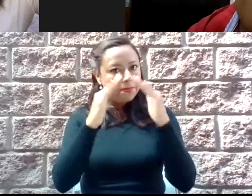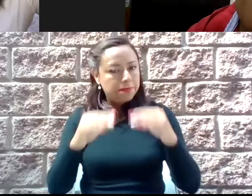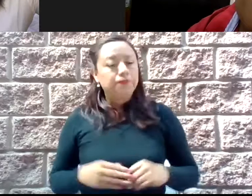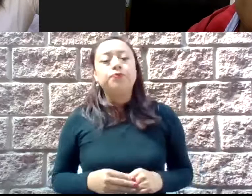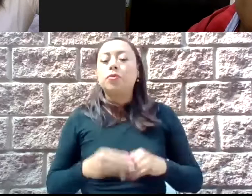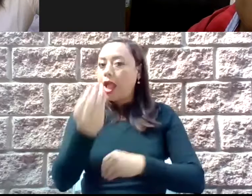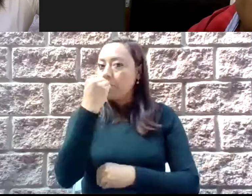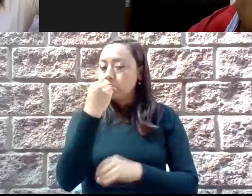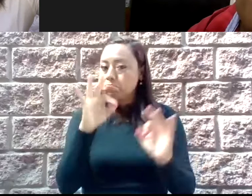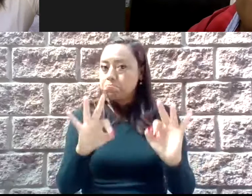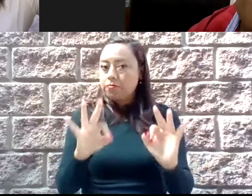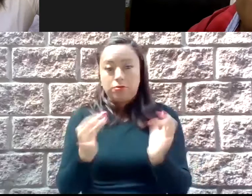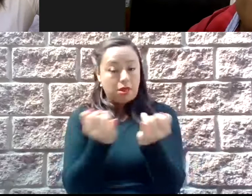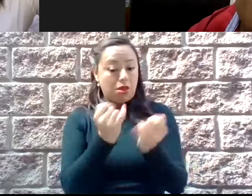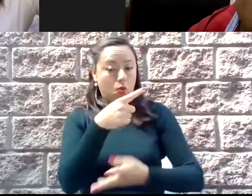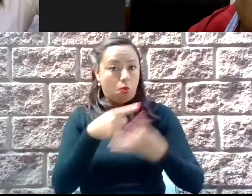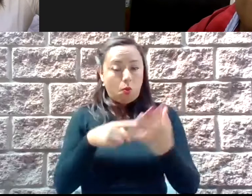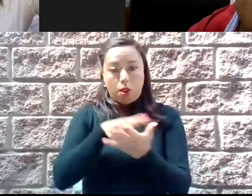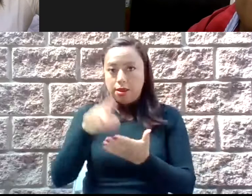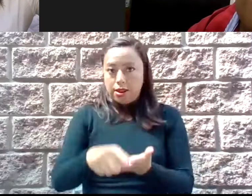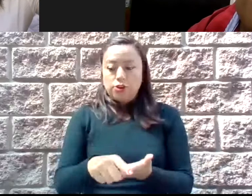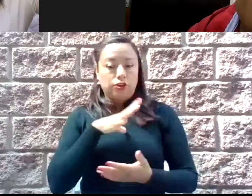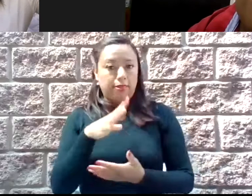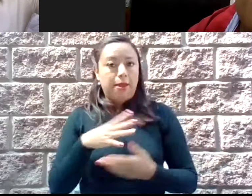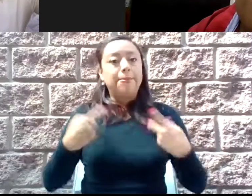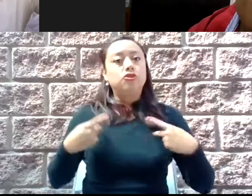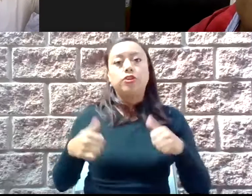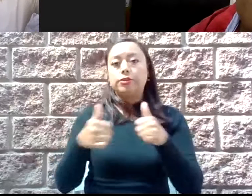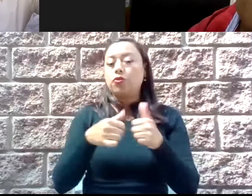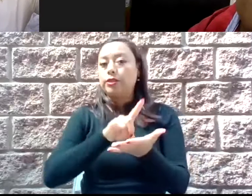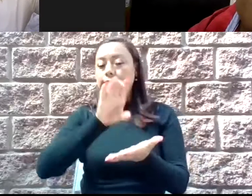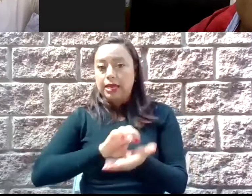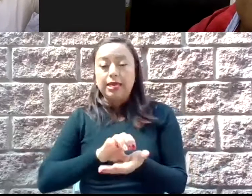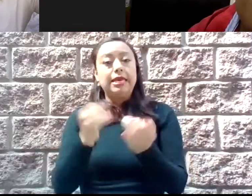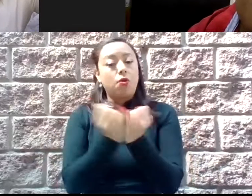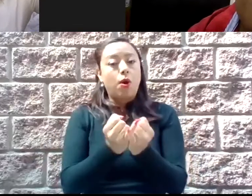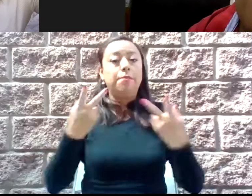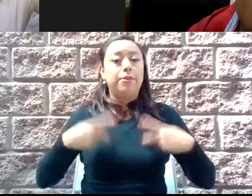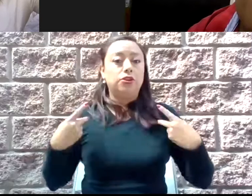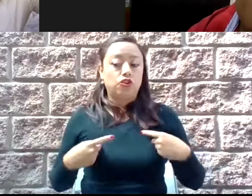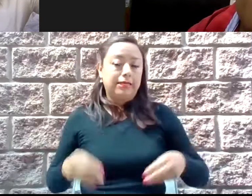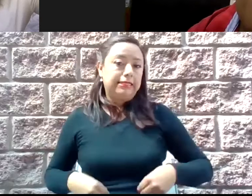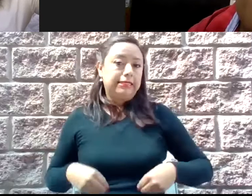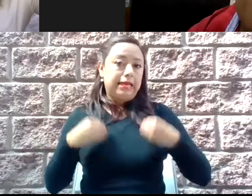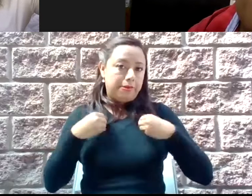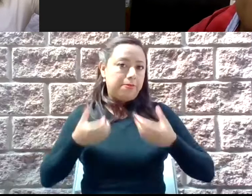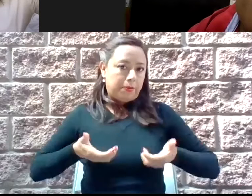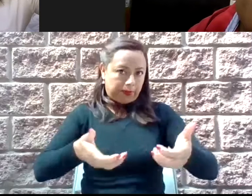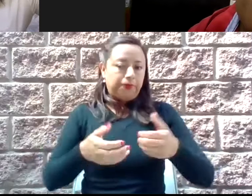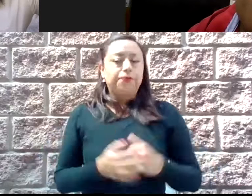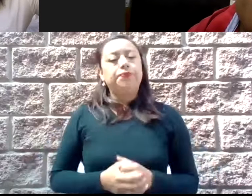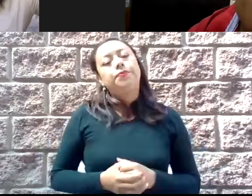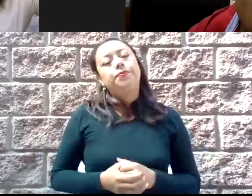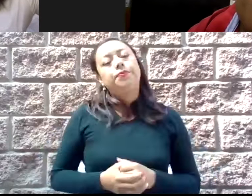Así como los derechos que deben gozar las personas con discapacidad y las personas en situación de calle. Solo por